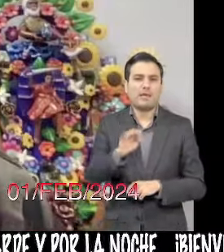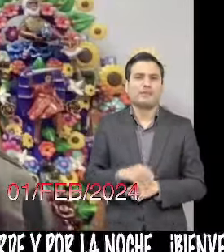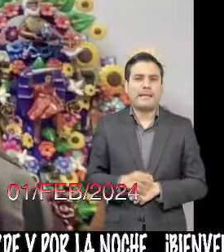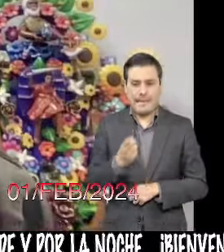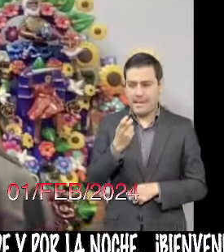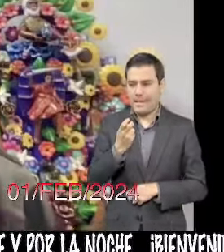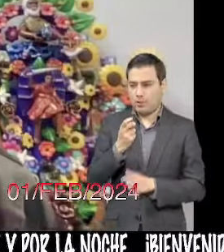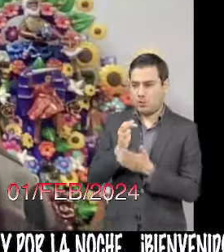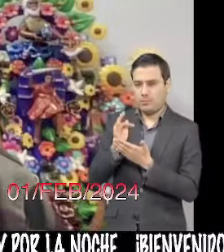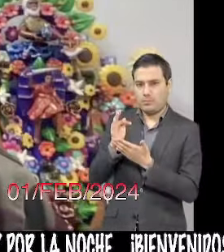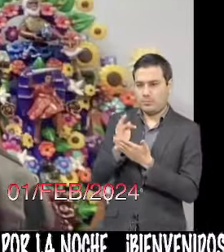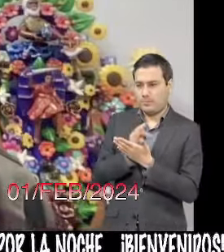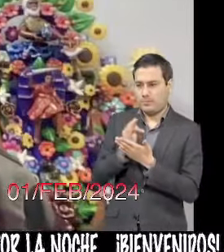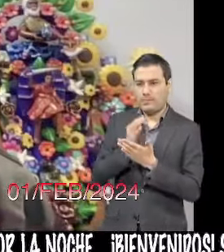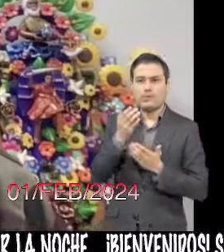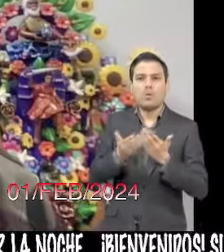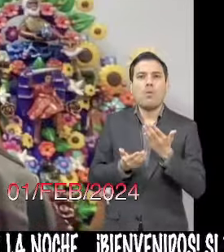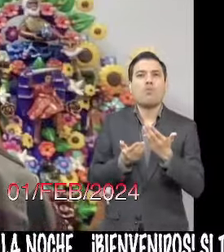desde Morena,